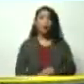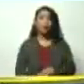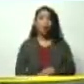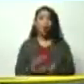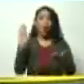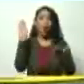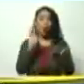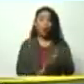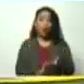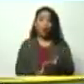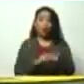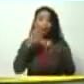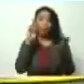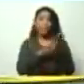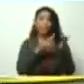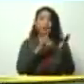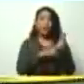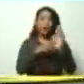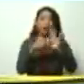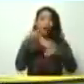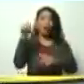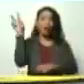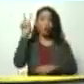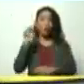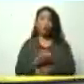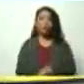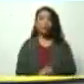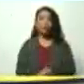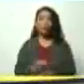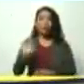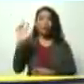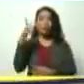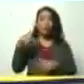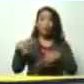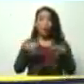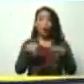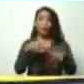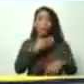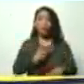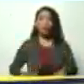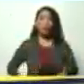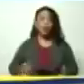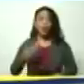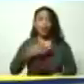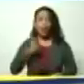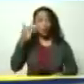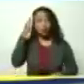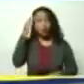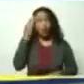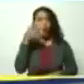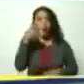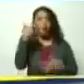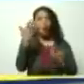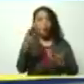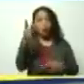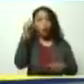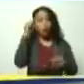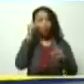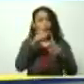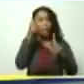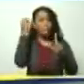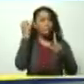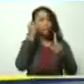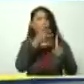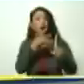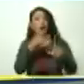regresar realmente a Venezuela y en tercer lugar presidente quiero conocer cuál es su expectativa del impacto